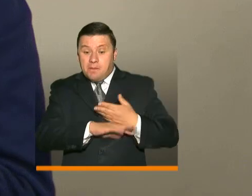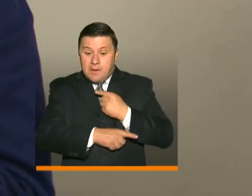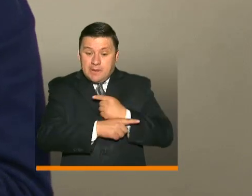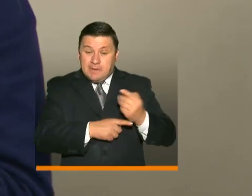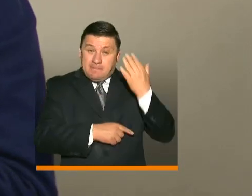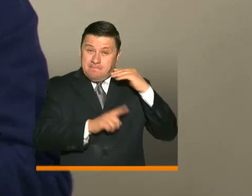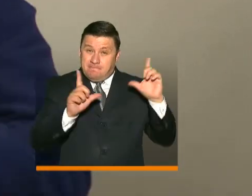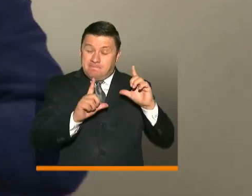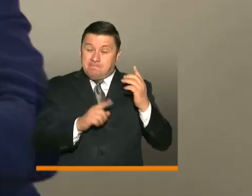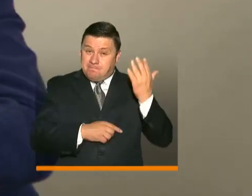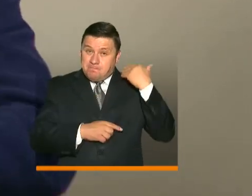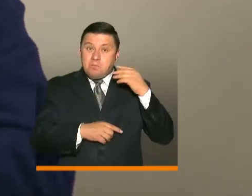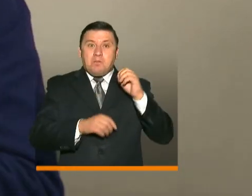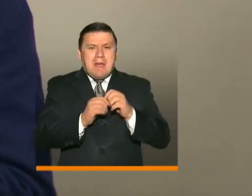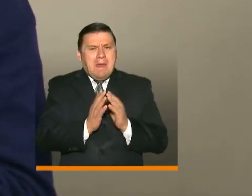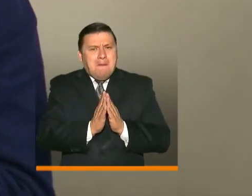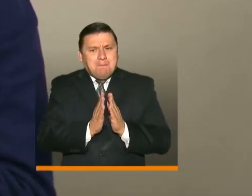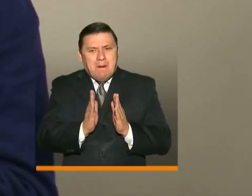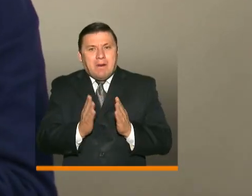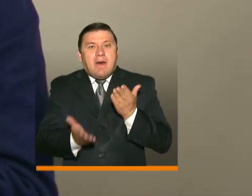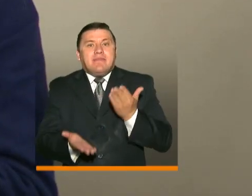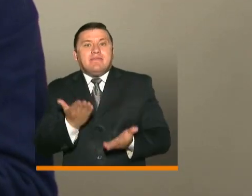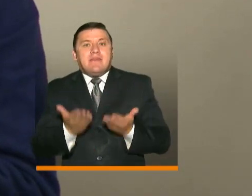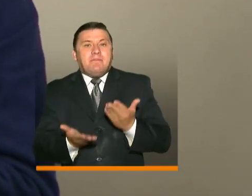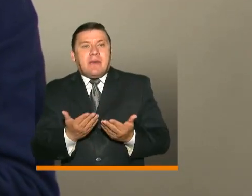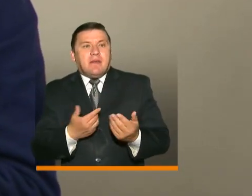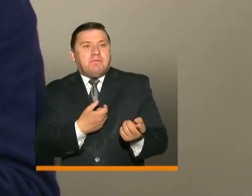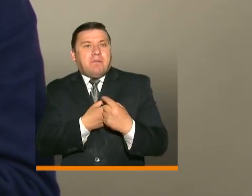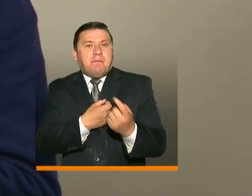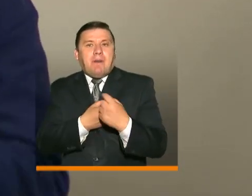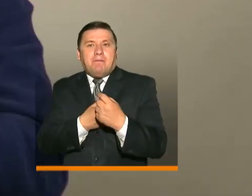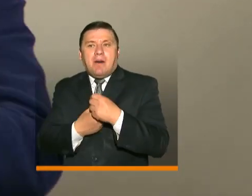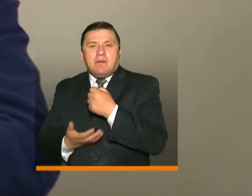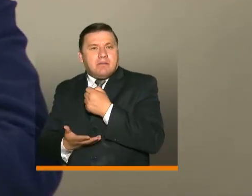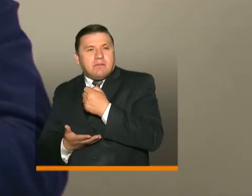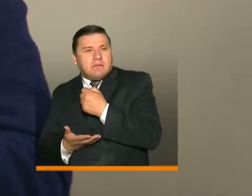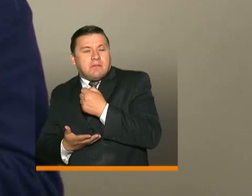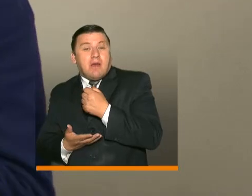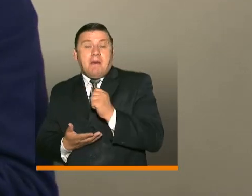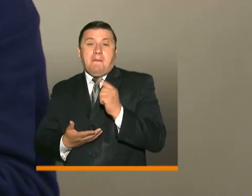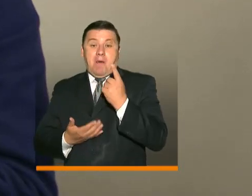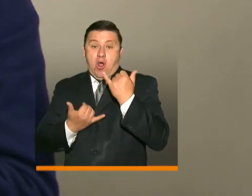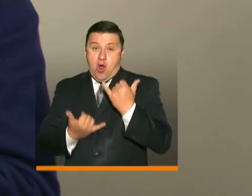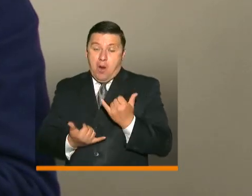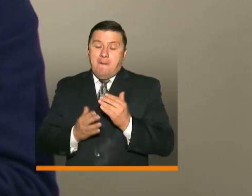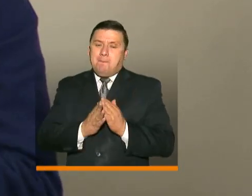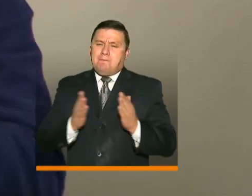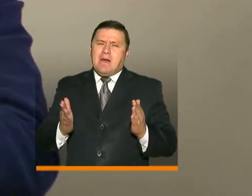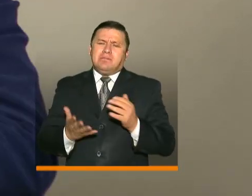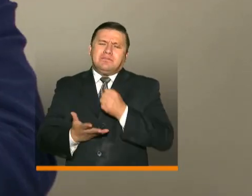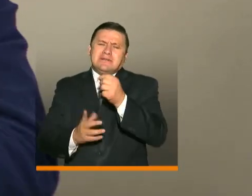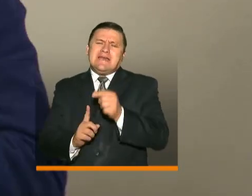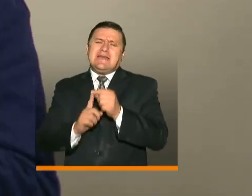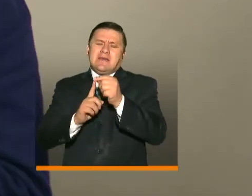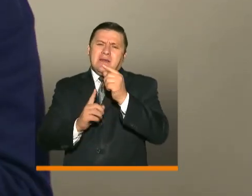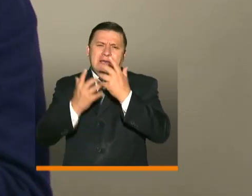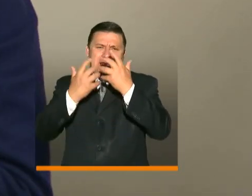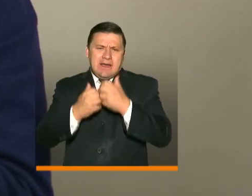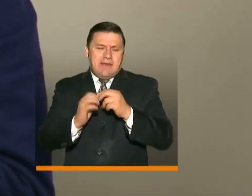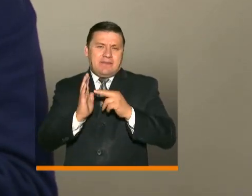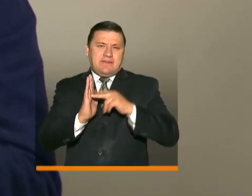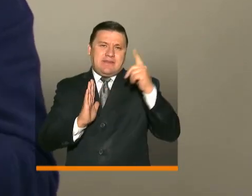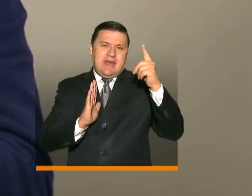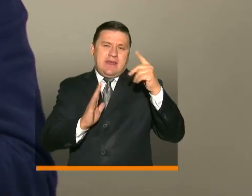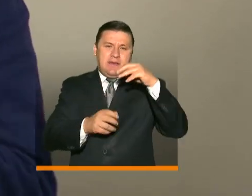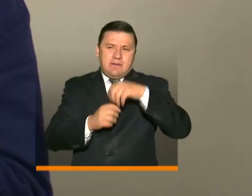semana en el programa, era seguir ampliando según la demanda la capacidad de los créditos. La primera, hoy vamos a ampliar una línea especial para empresas de tecnologías